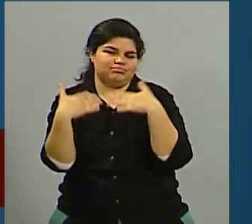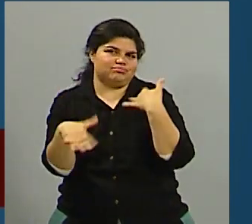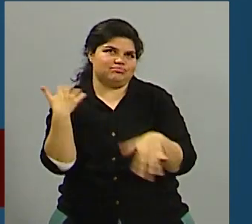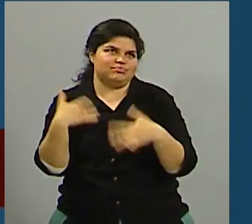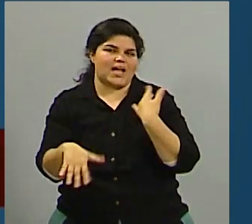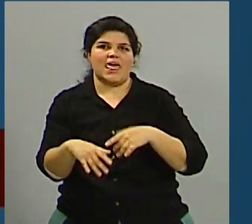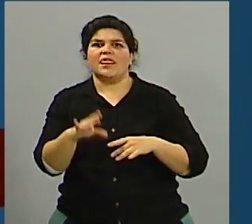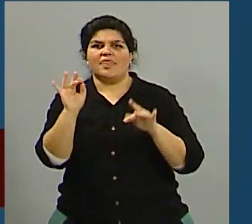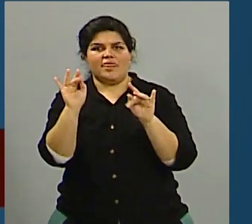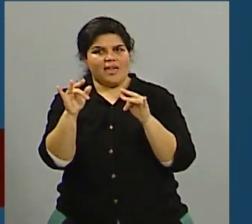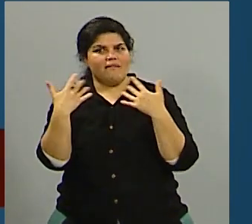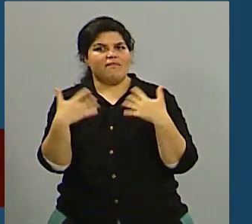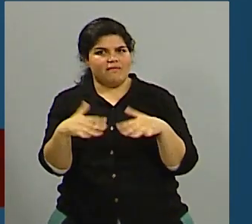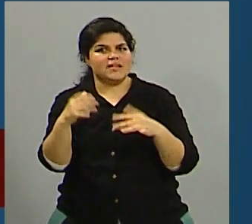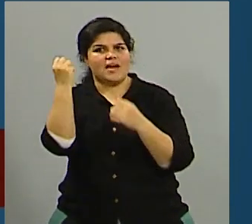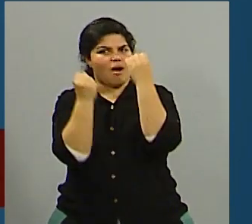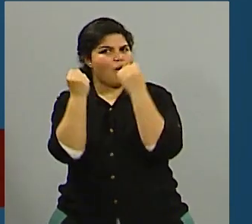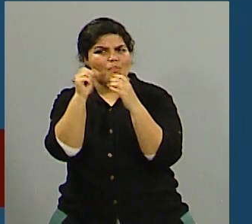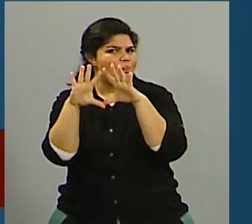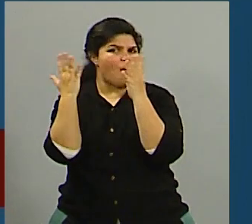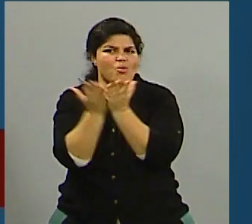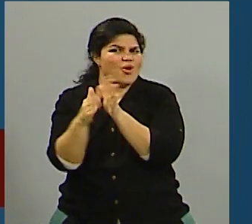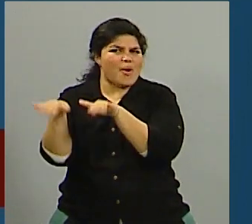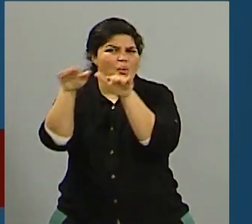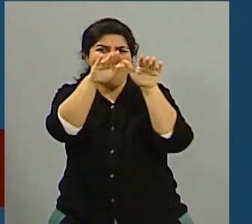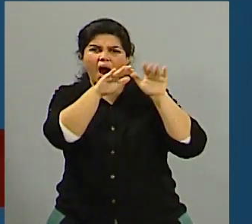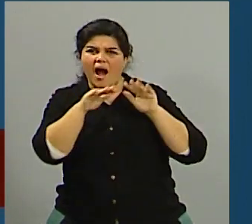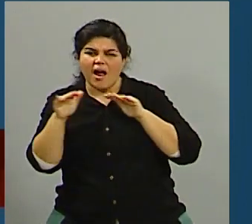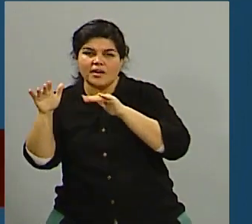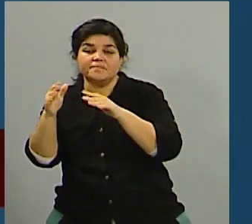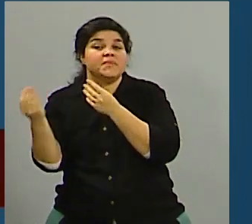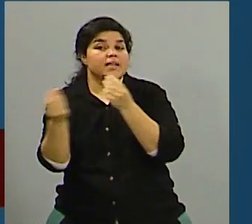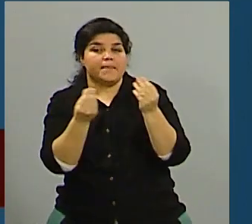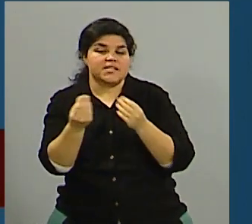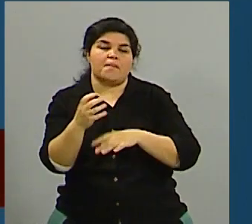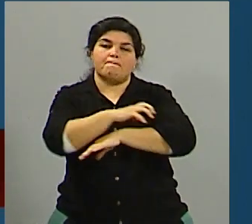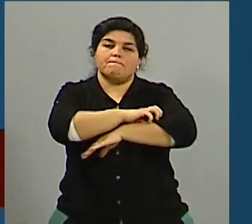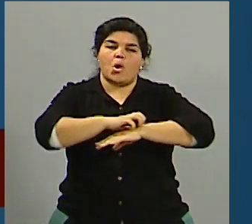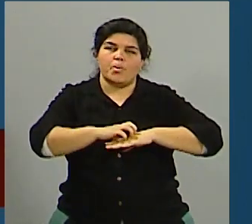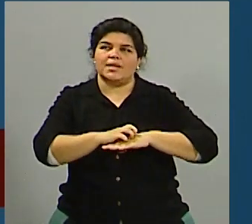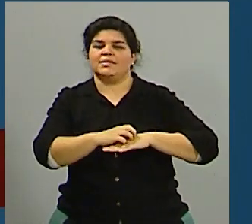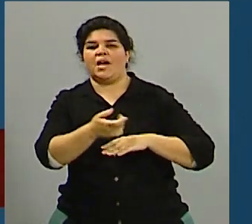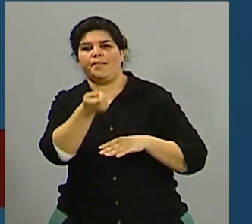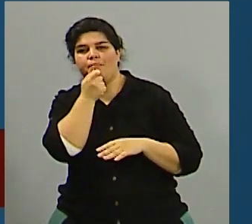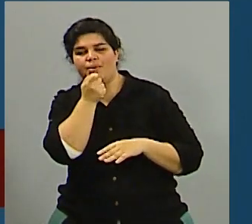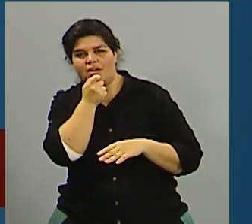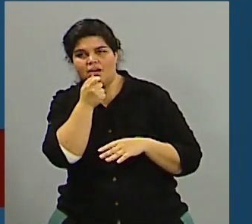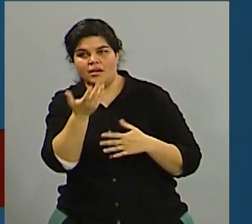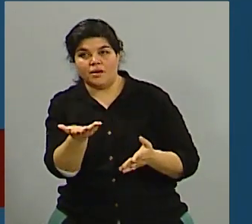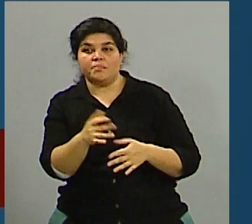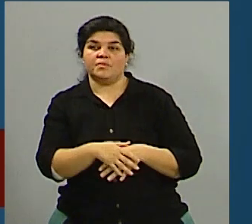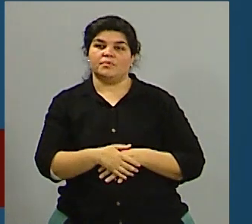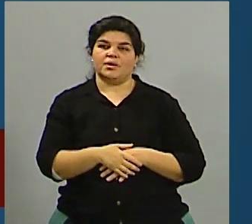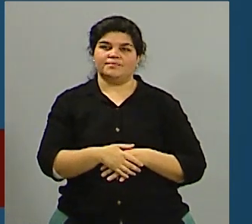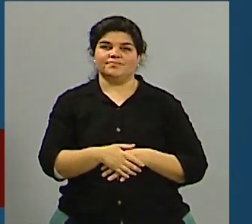Está bien que, a ver, la pobreza que a lo mejor está afectando y vamos a